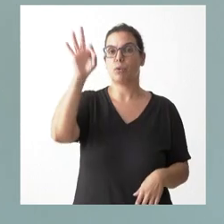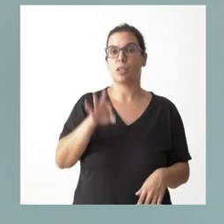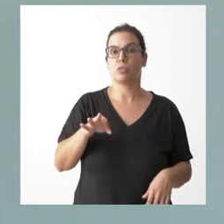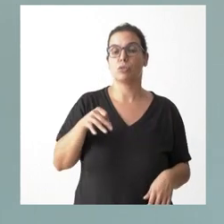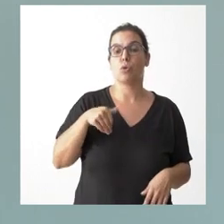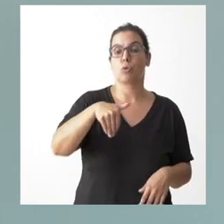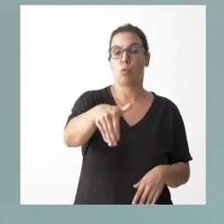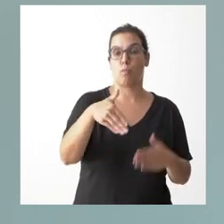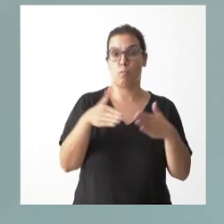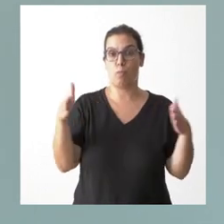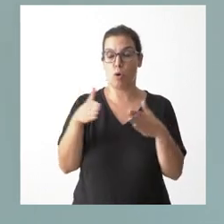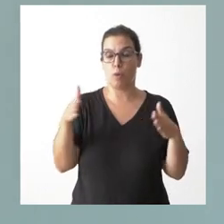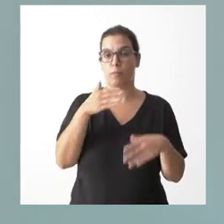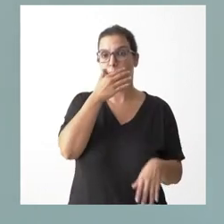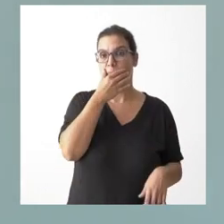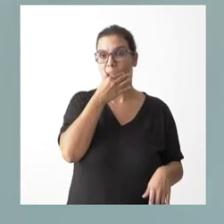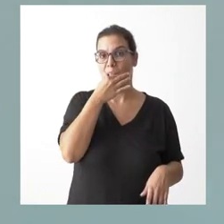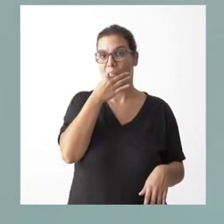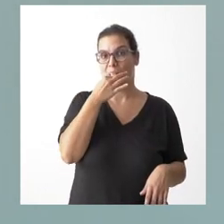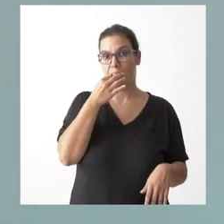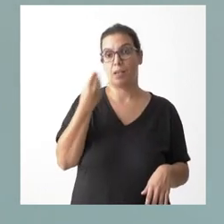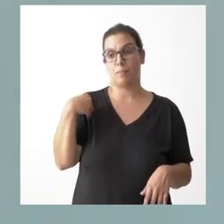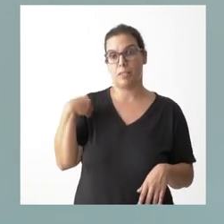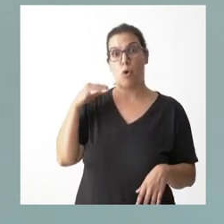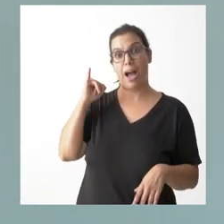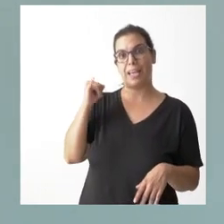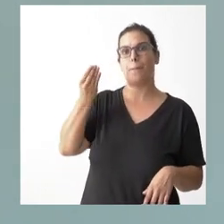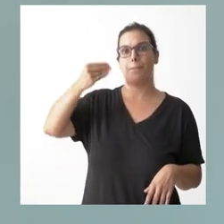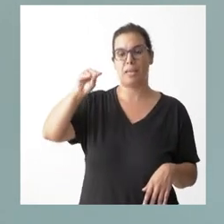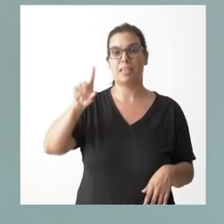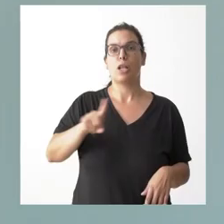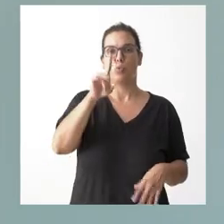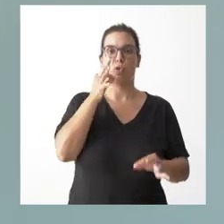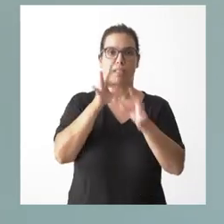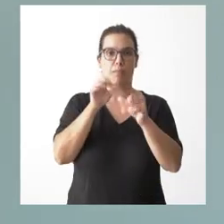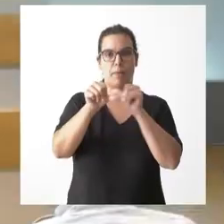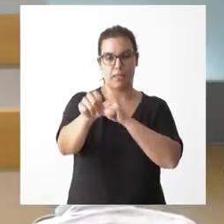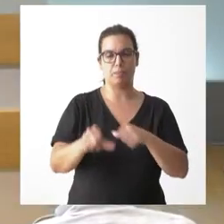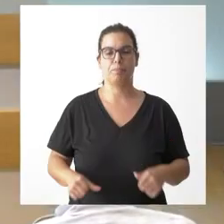que aplicamos en Castilla y León, adicional a lo que ya tenemos. Es desde el 1 de septiembre.